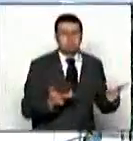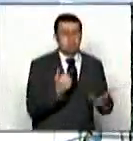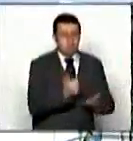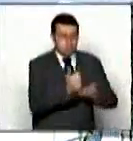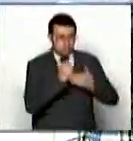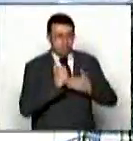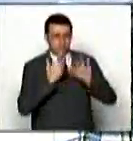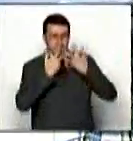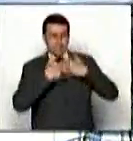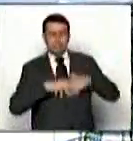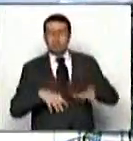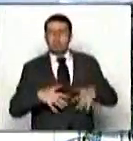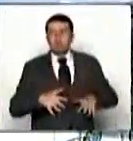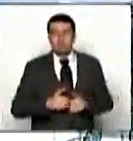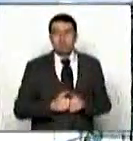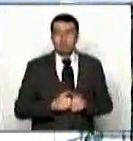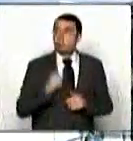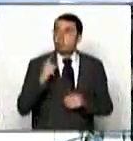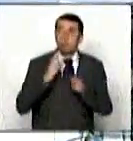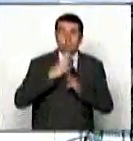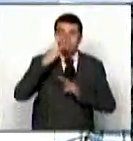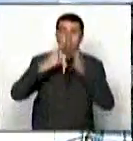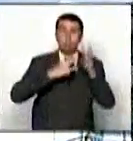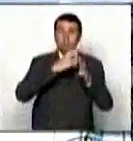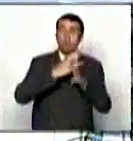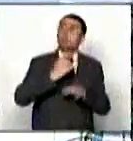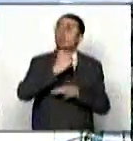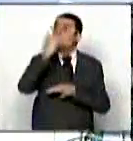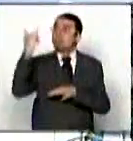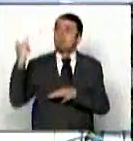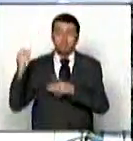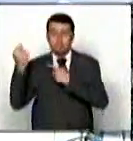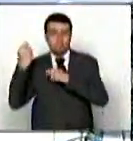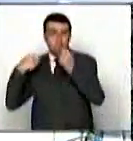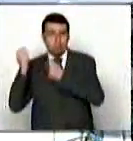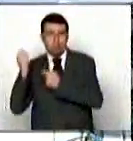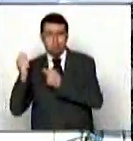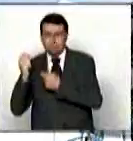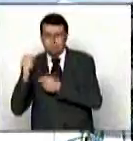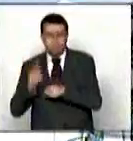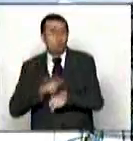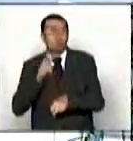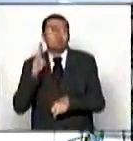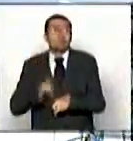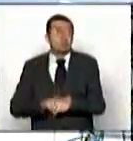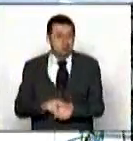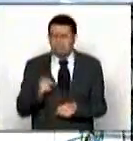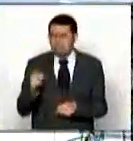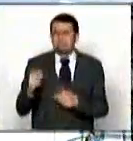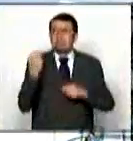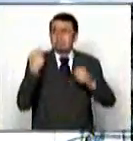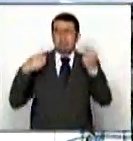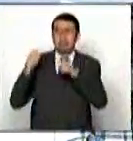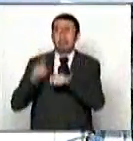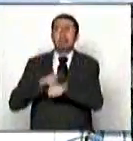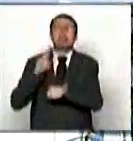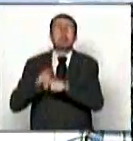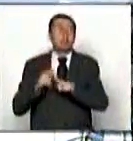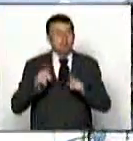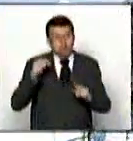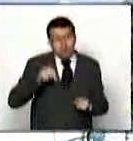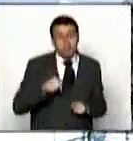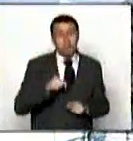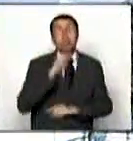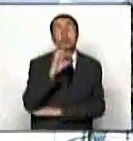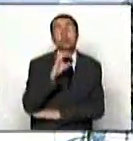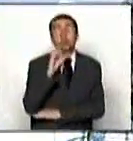del mundo, se vende bajo prescripción médica. En Colombia van a exigir formulación médica para esos productos.